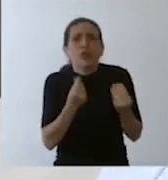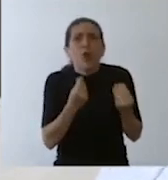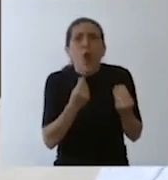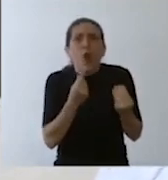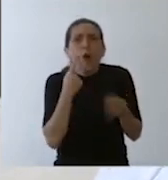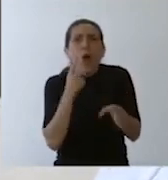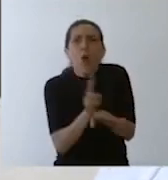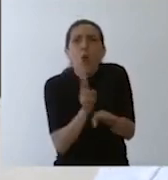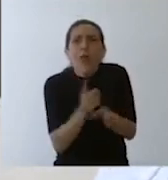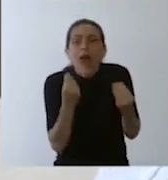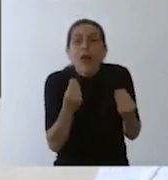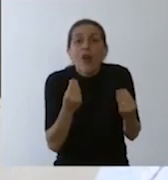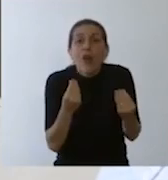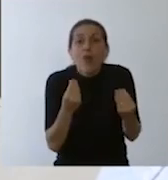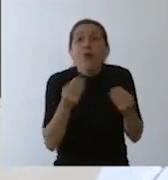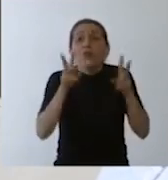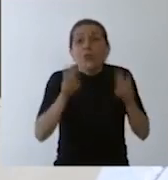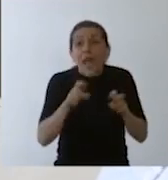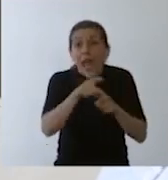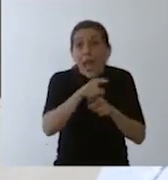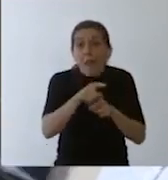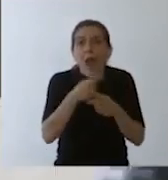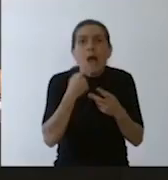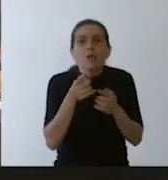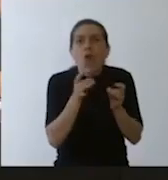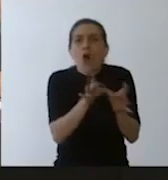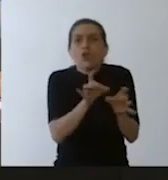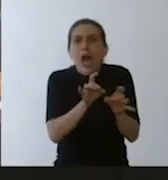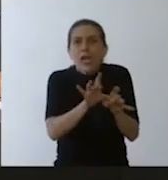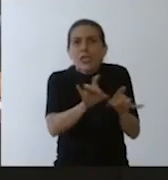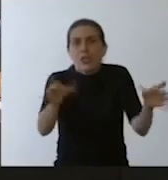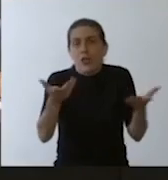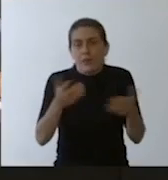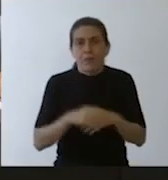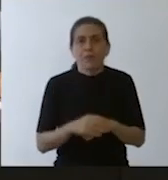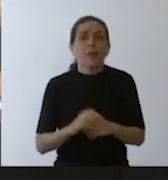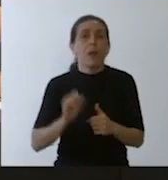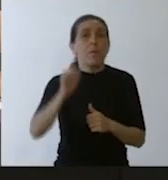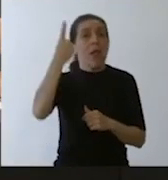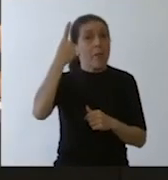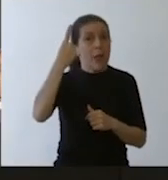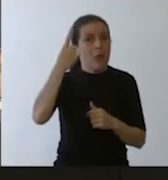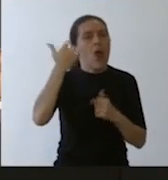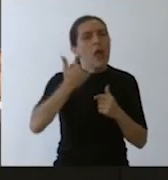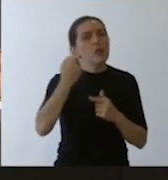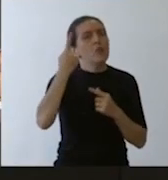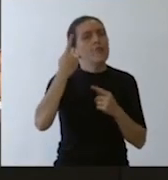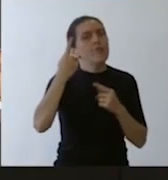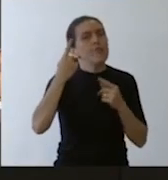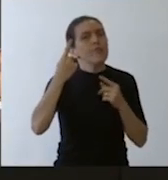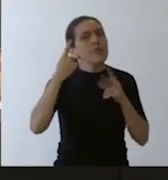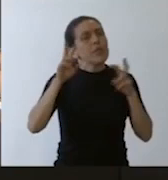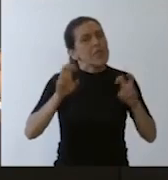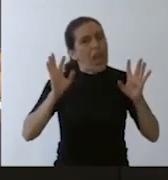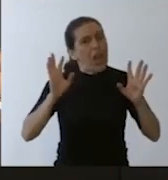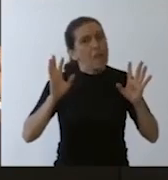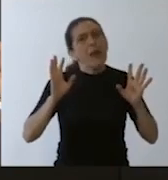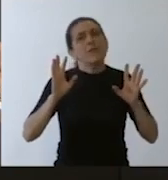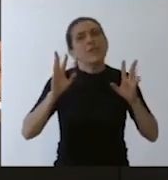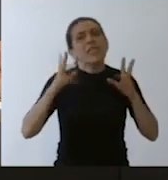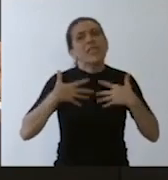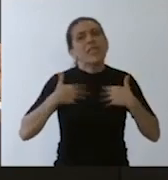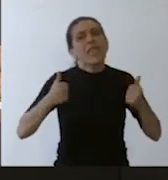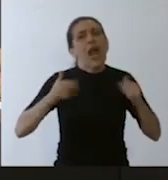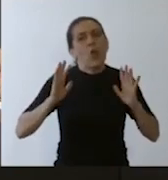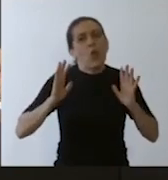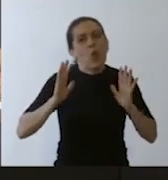caso el tema de la posibilidad de contagio? Sí, en primer lugar, creo que bueno, hay una cuestión naturalmente sanitaria,